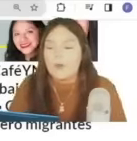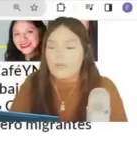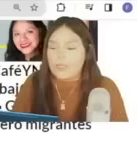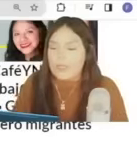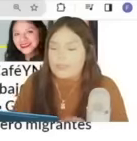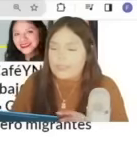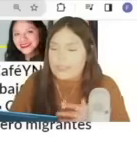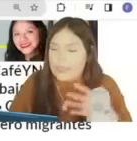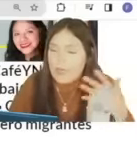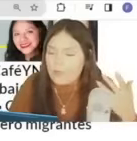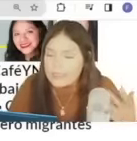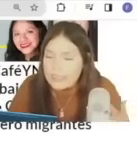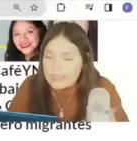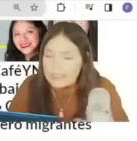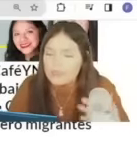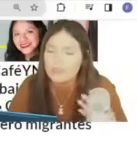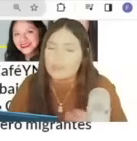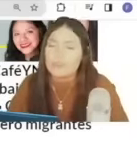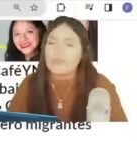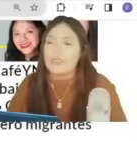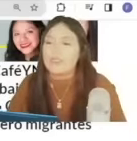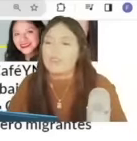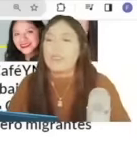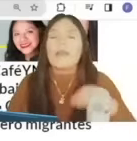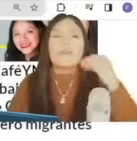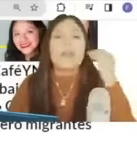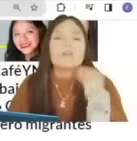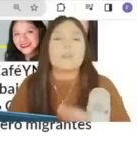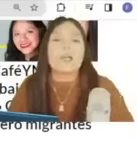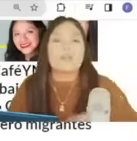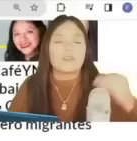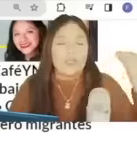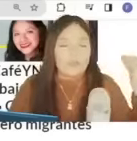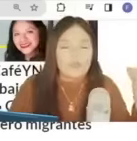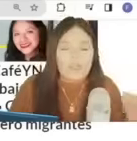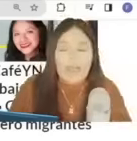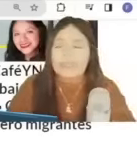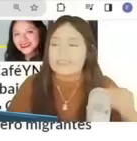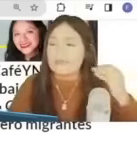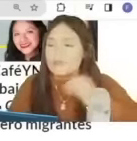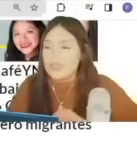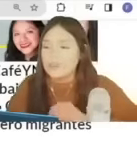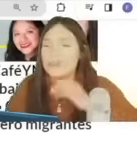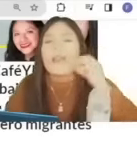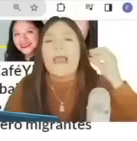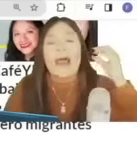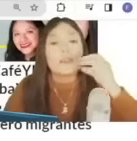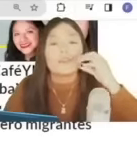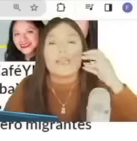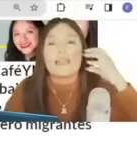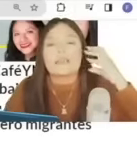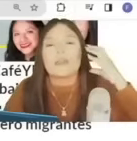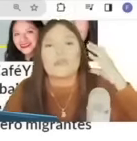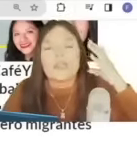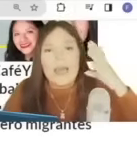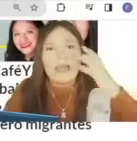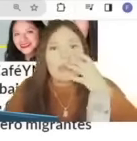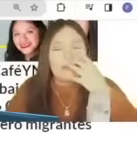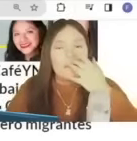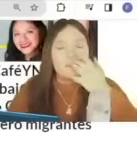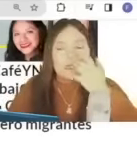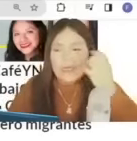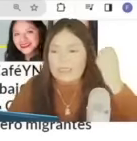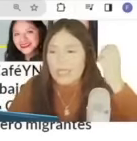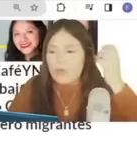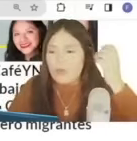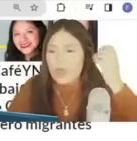¿no? Porque ellos dicen, claro que sí, si nosotros estamos hartos de los actos de impunidad, si estamos hartos de la inseguridad que